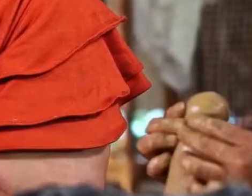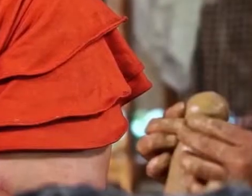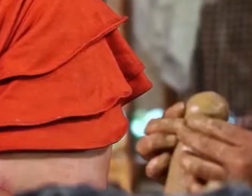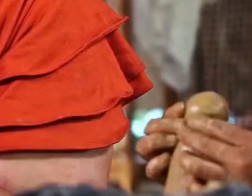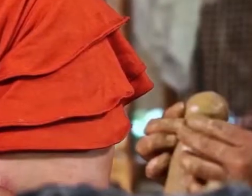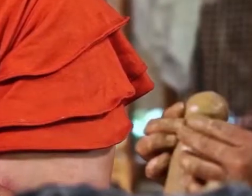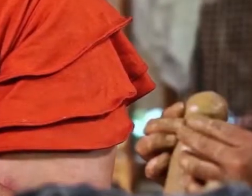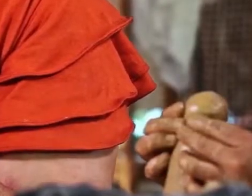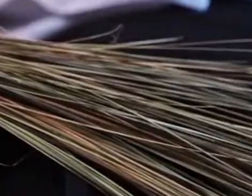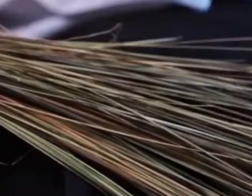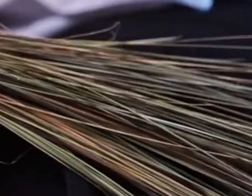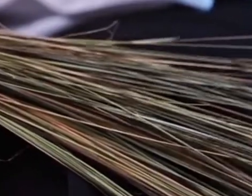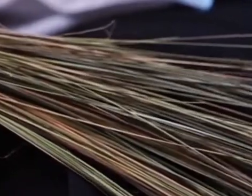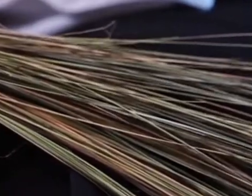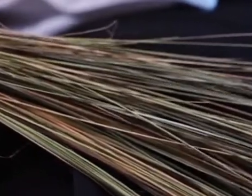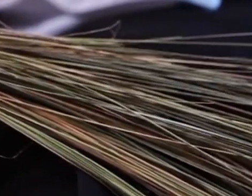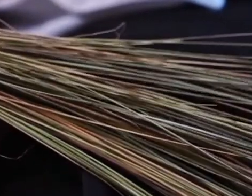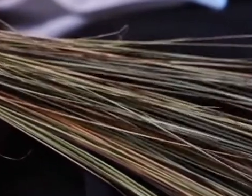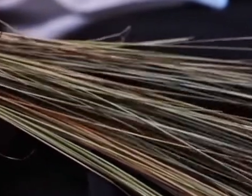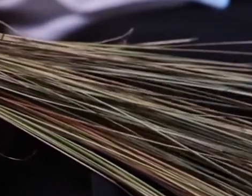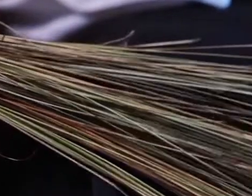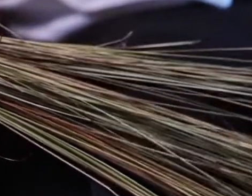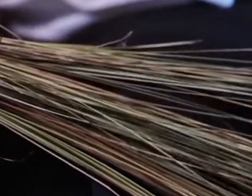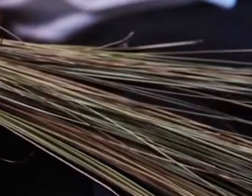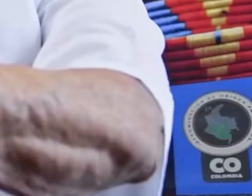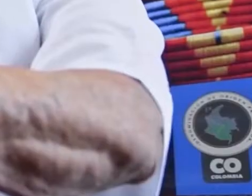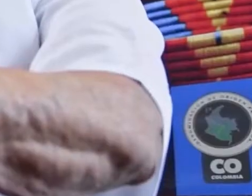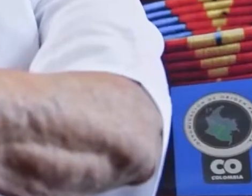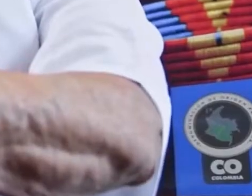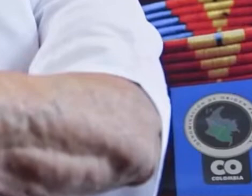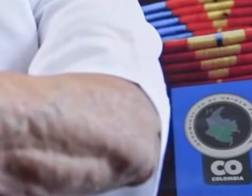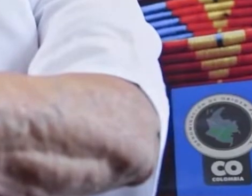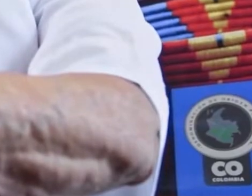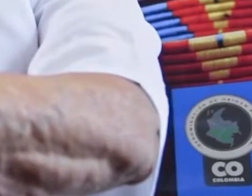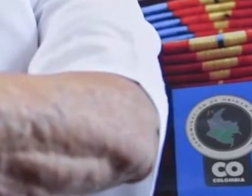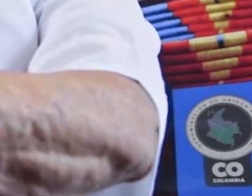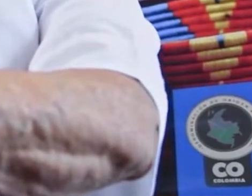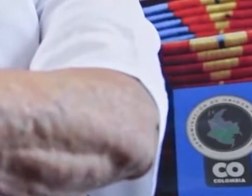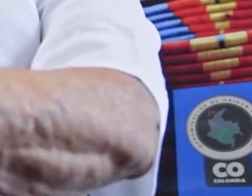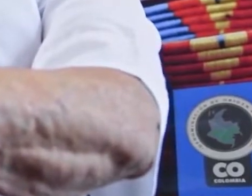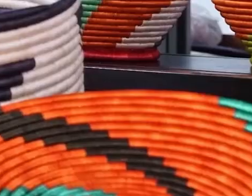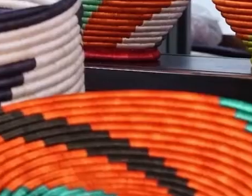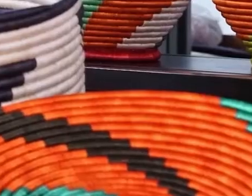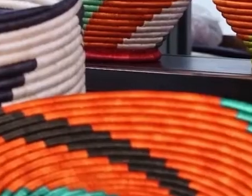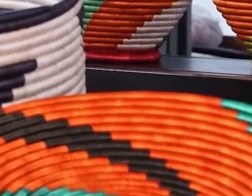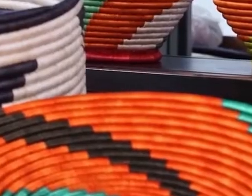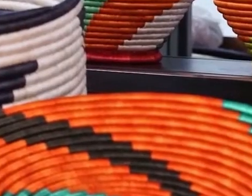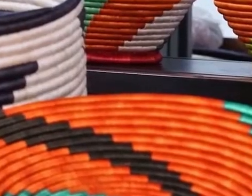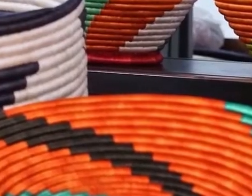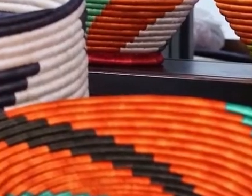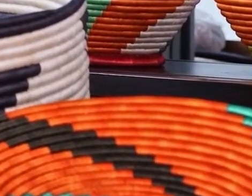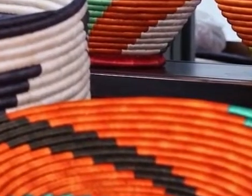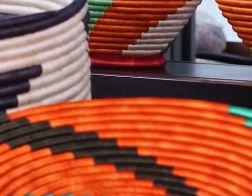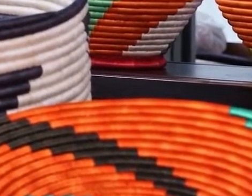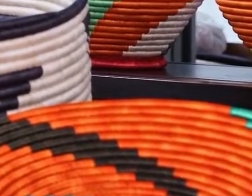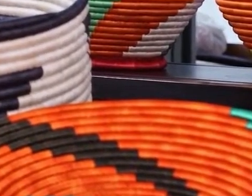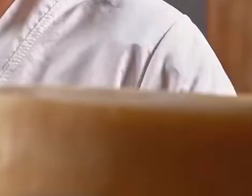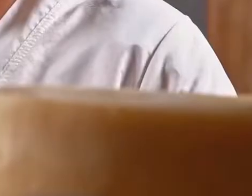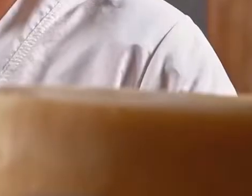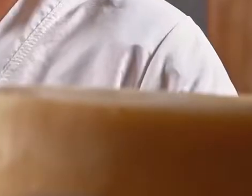La tierra de libertad, donde tejemos esperanzas, Boyacá, soy Boyacá.